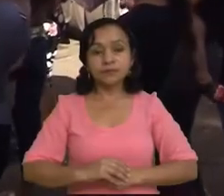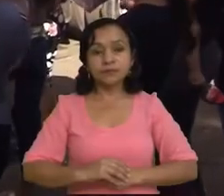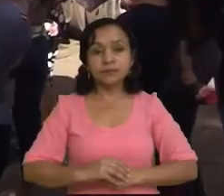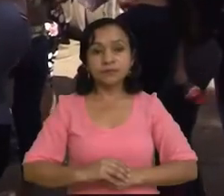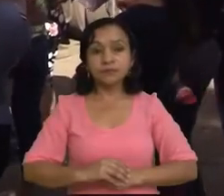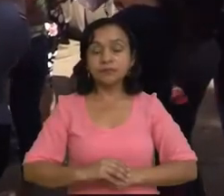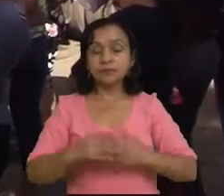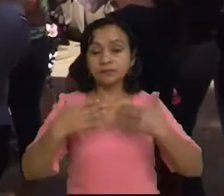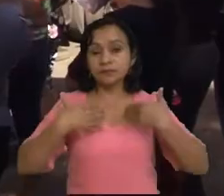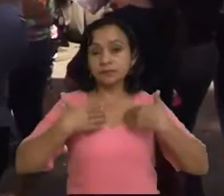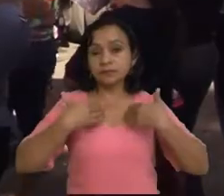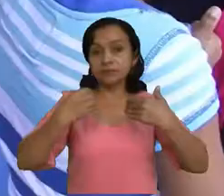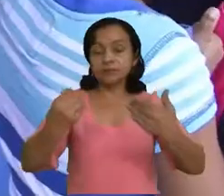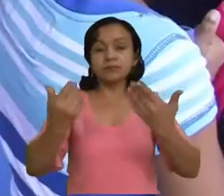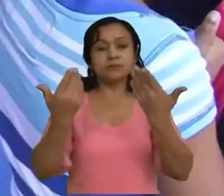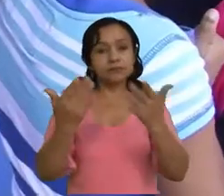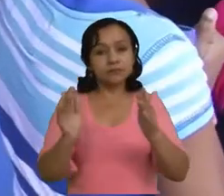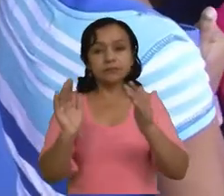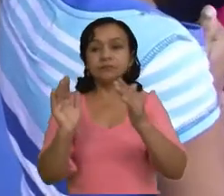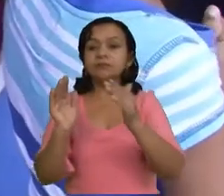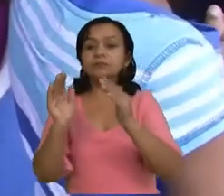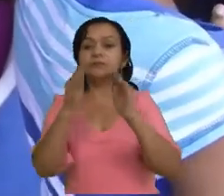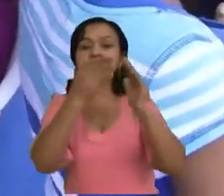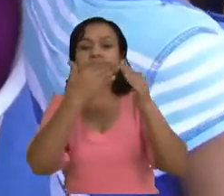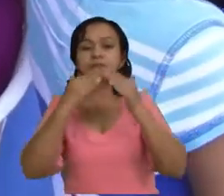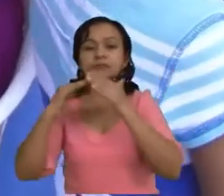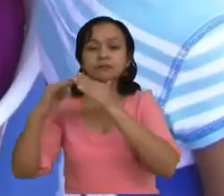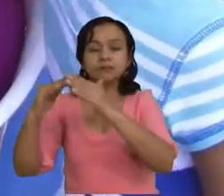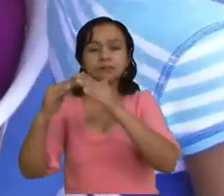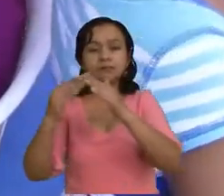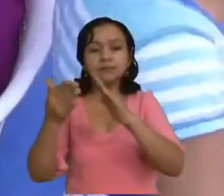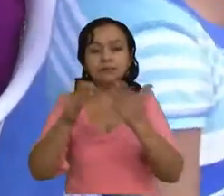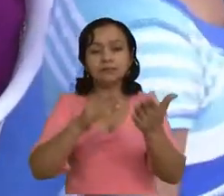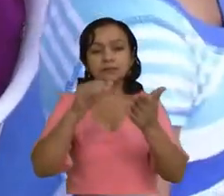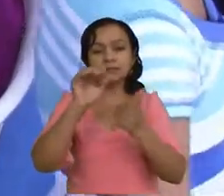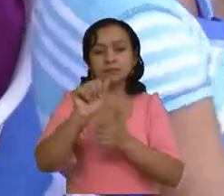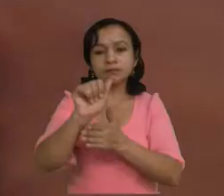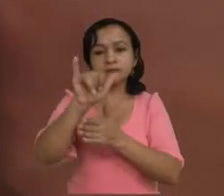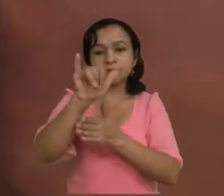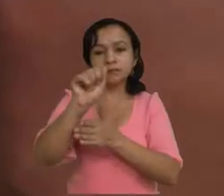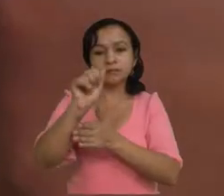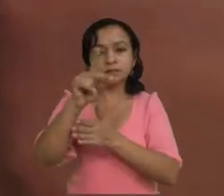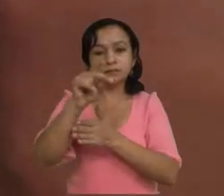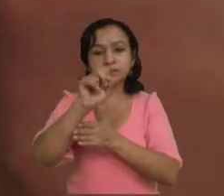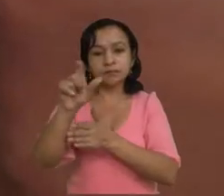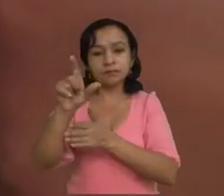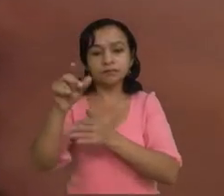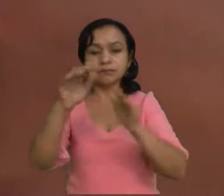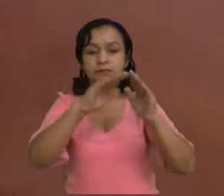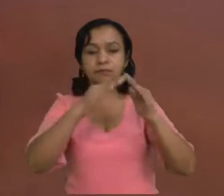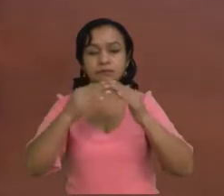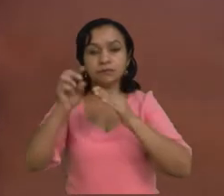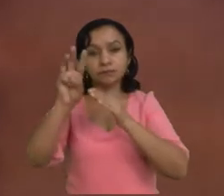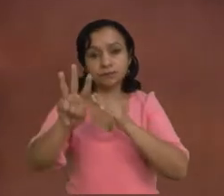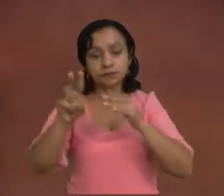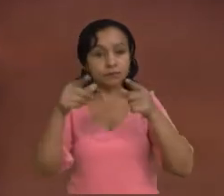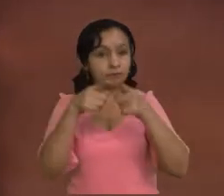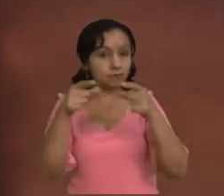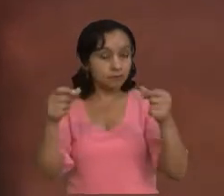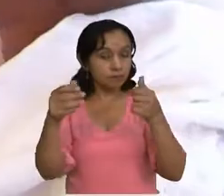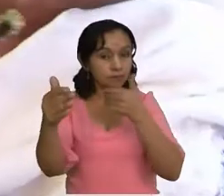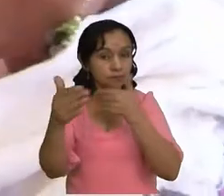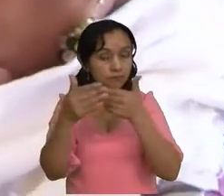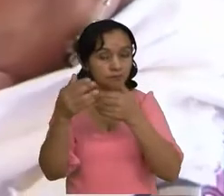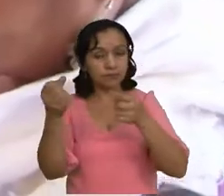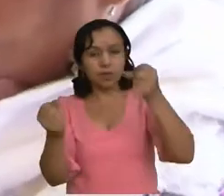La salud tocó las puertas de los habitantes del barrio Héroes y Mártires de Yapal, en el distrito número 3 de Managua, al acercarse una de